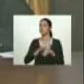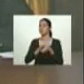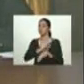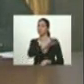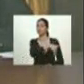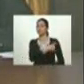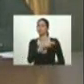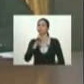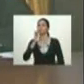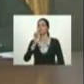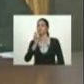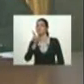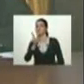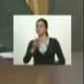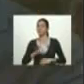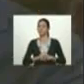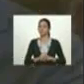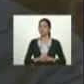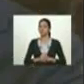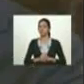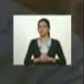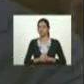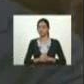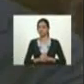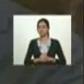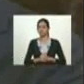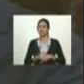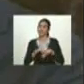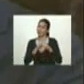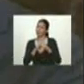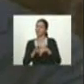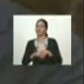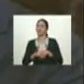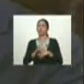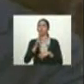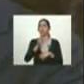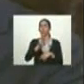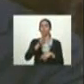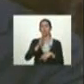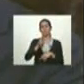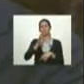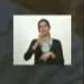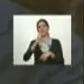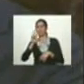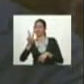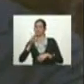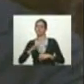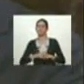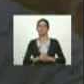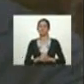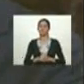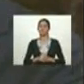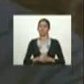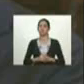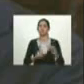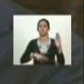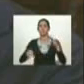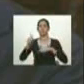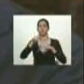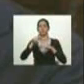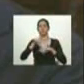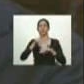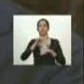universidad central en la uu USB posgrado la universidad